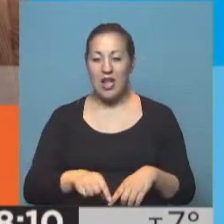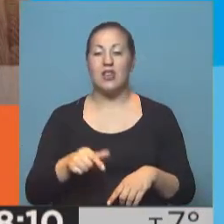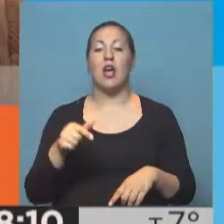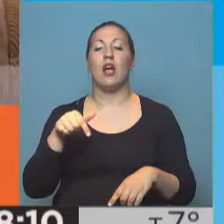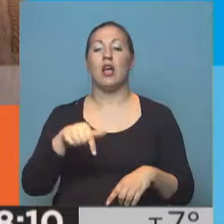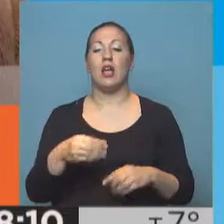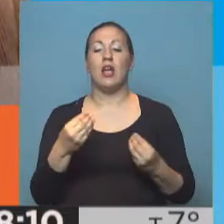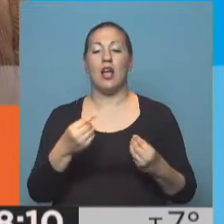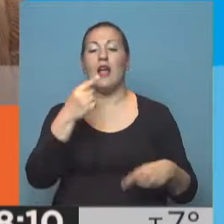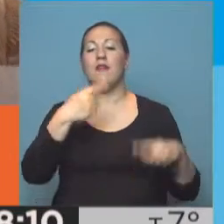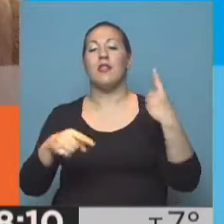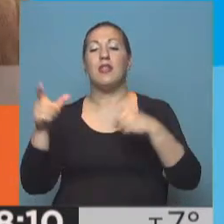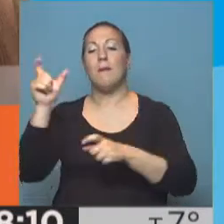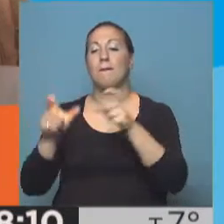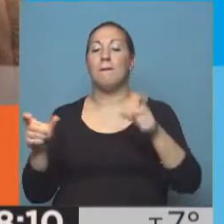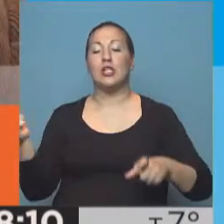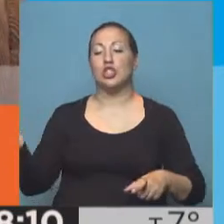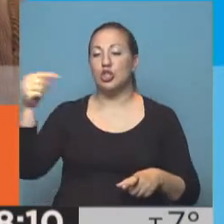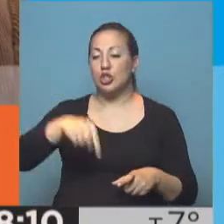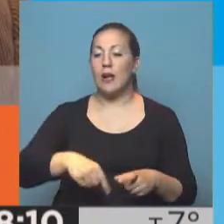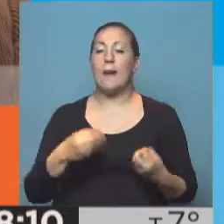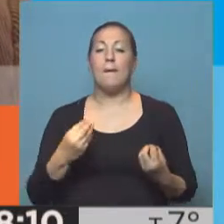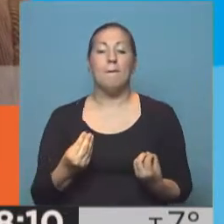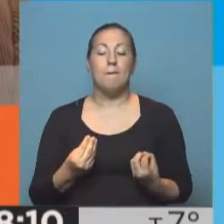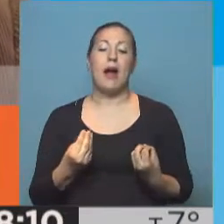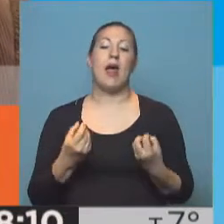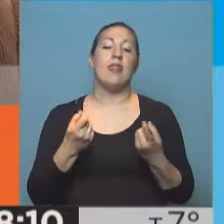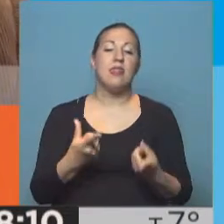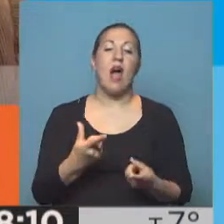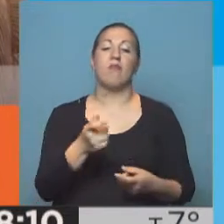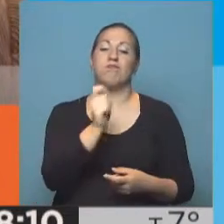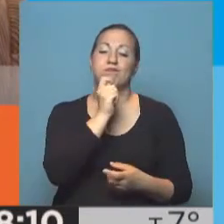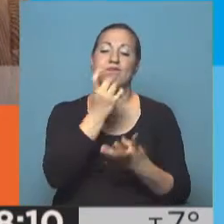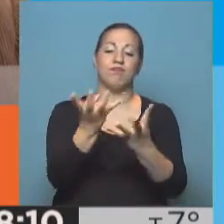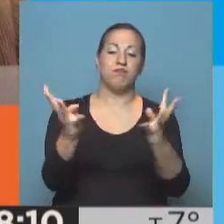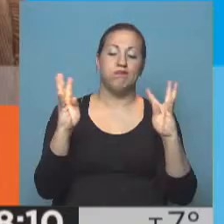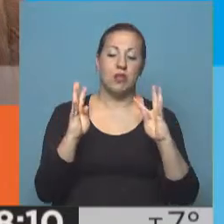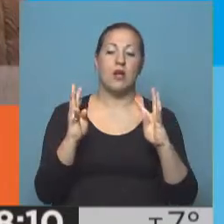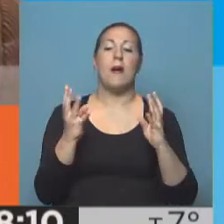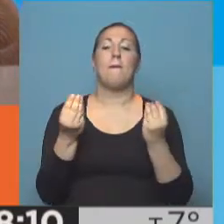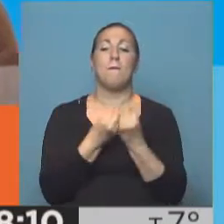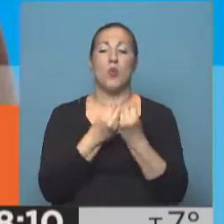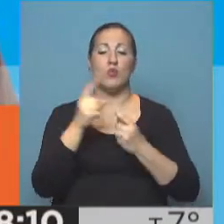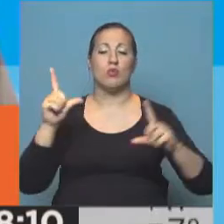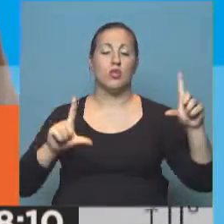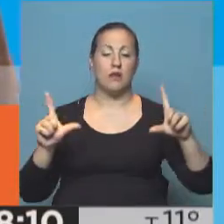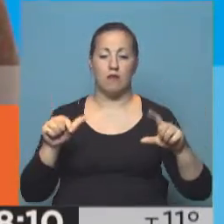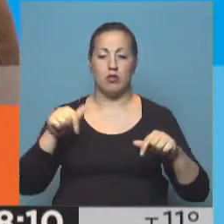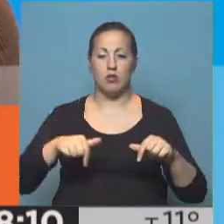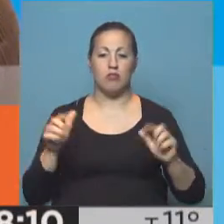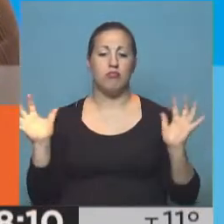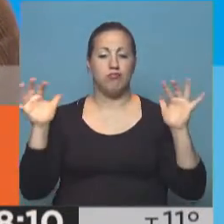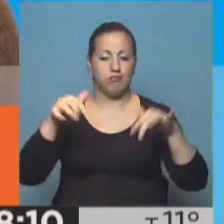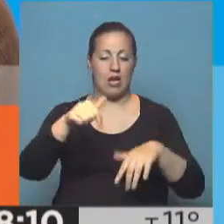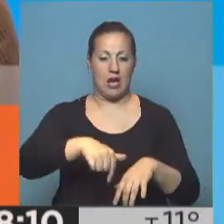distintas personalidades para ofrecer conferencias de prensa a los muchos medios que nos hemos dado cita